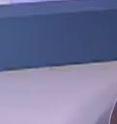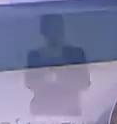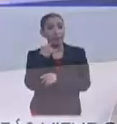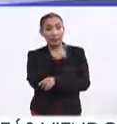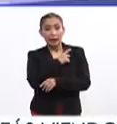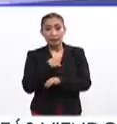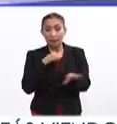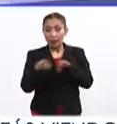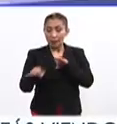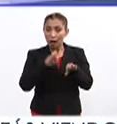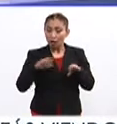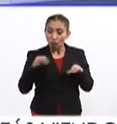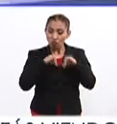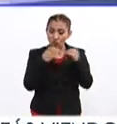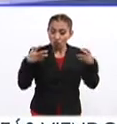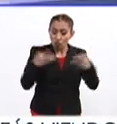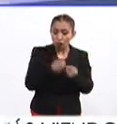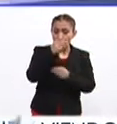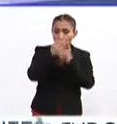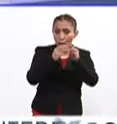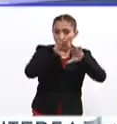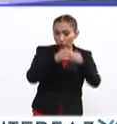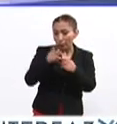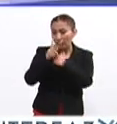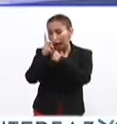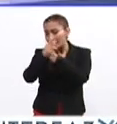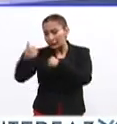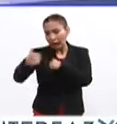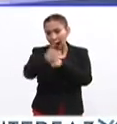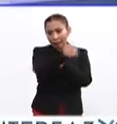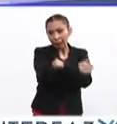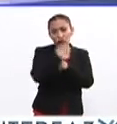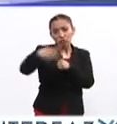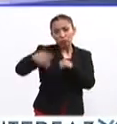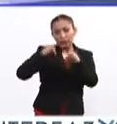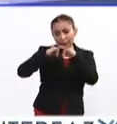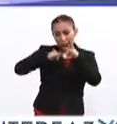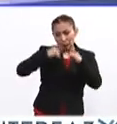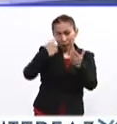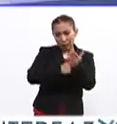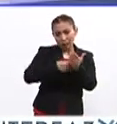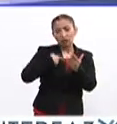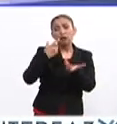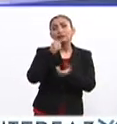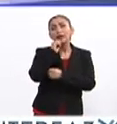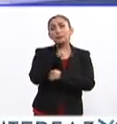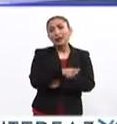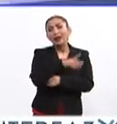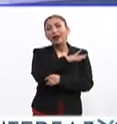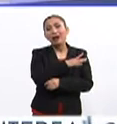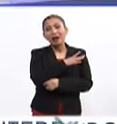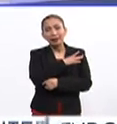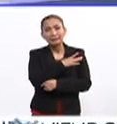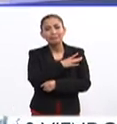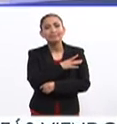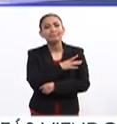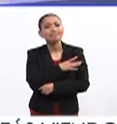que hay que trabajar de manera conjunta a nivel global, a nivel países, con las instituciones globales, pero también hay